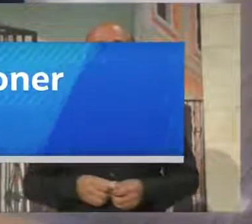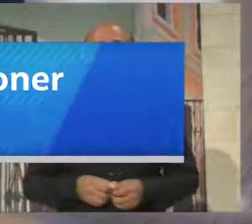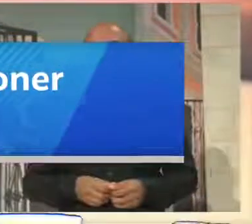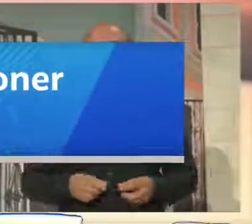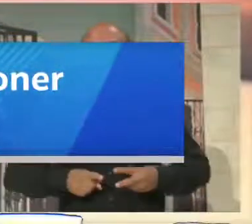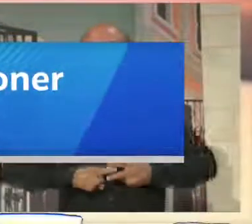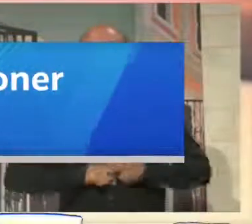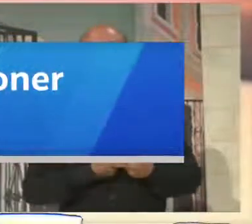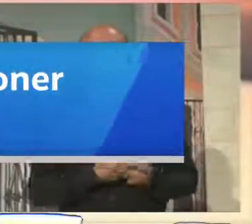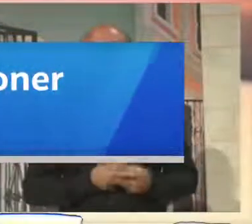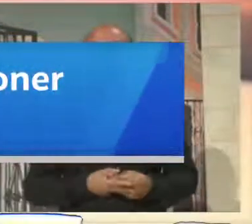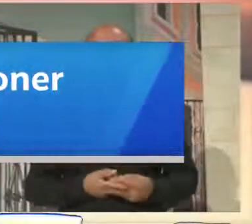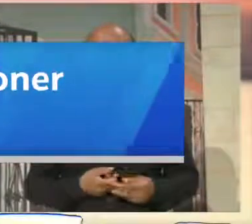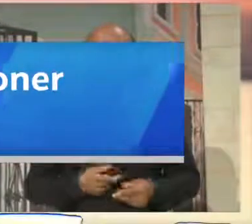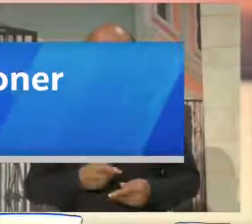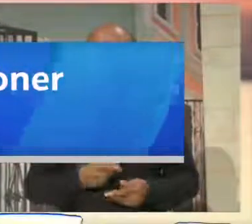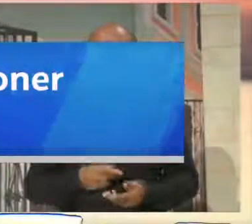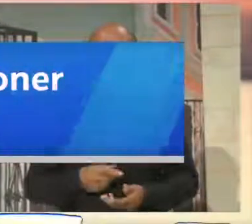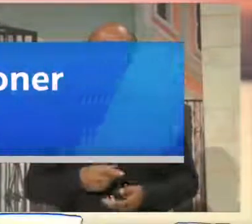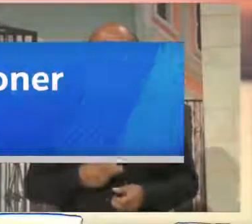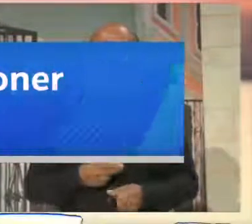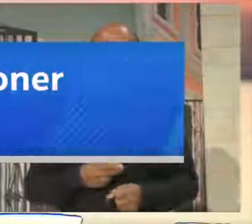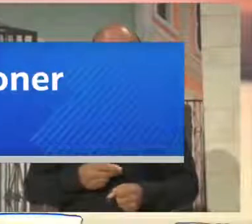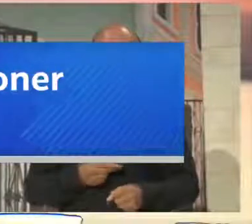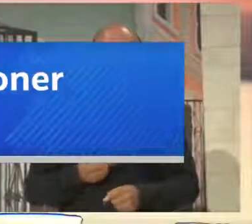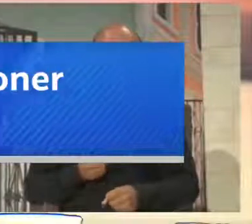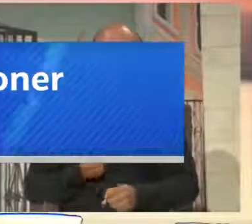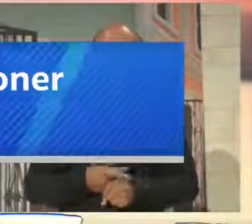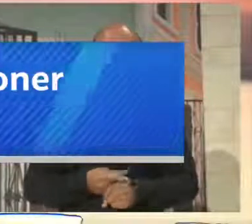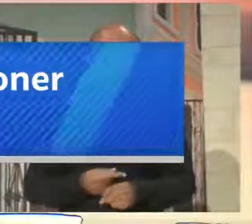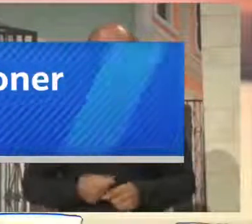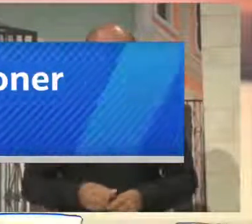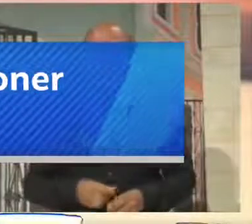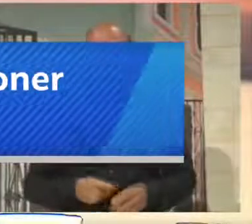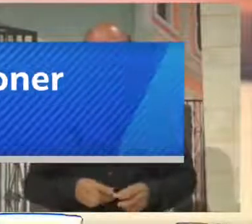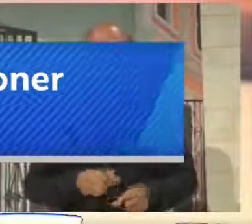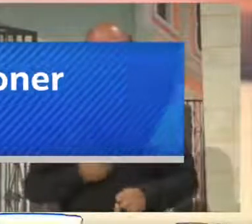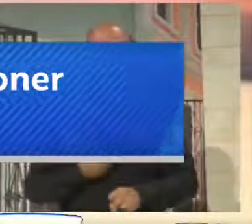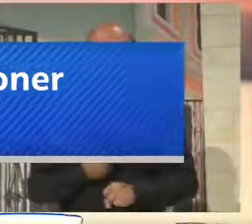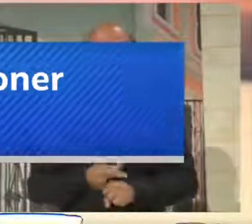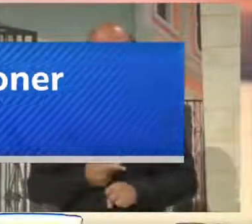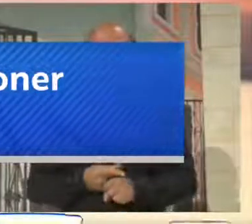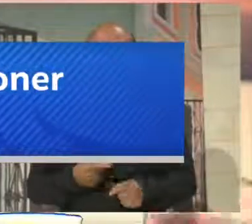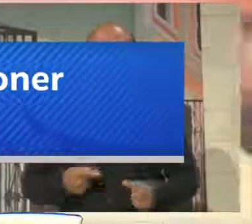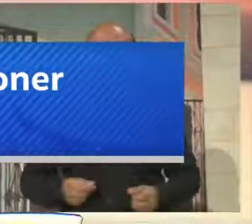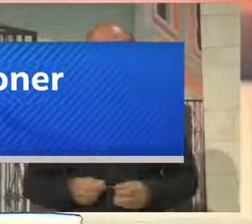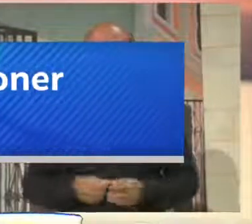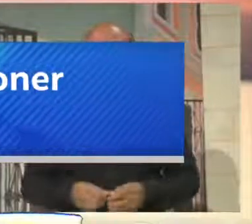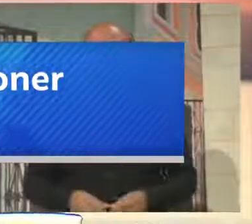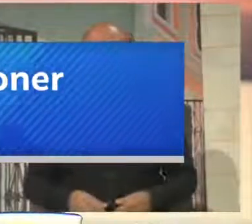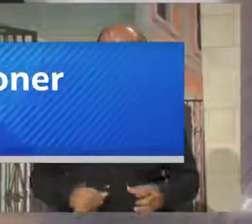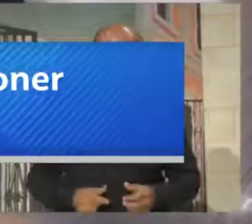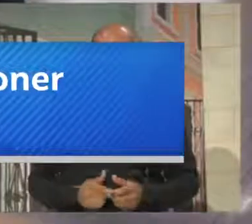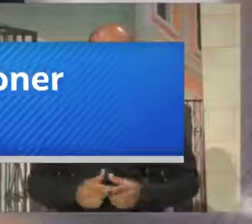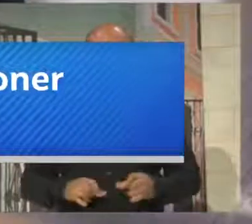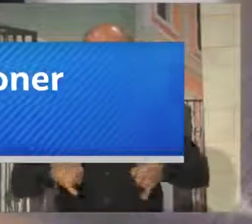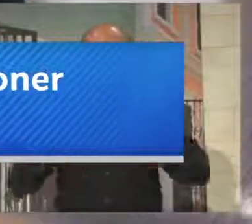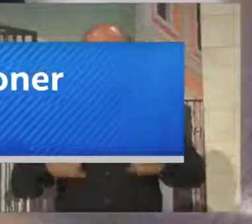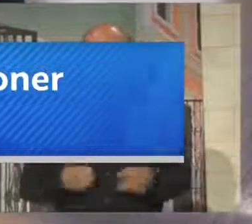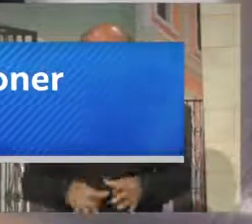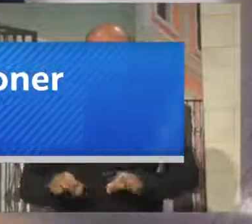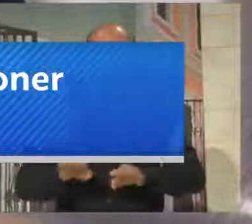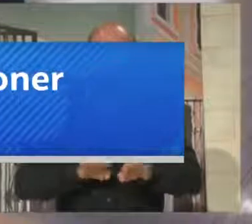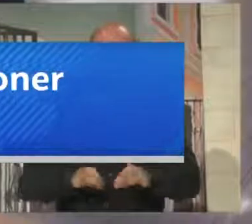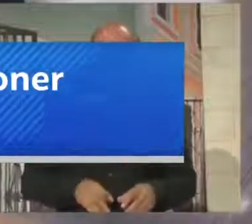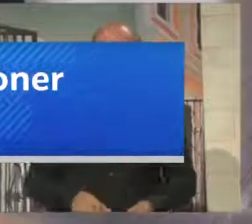social. También se apoya con cirugía de corazón, de la vista, además de medicamentos y despensas. Con respecto al Centro